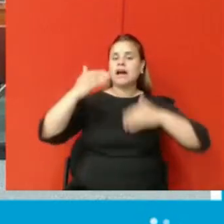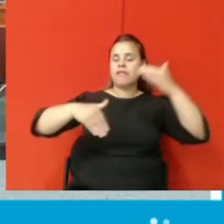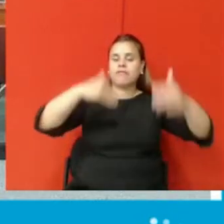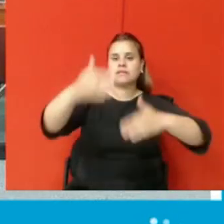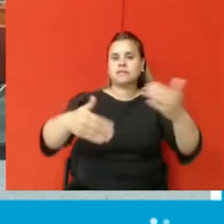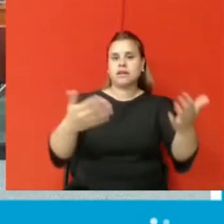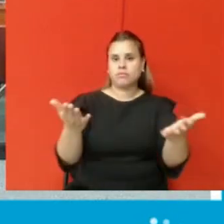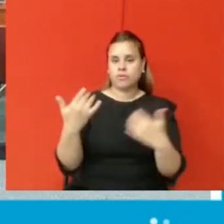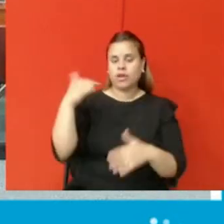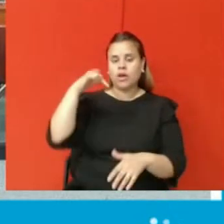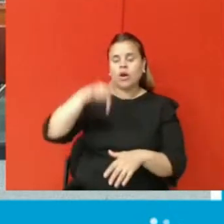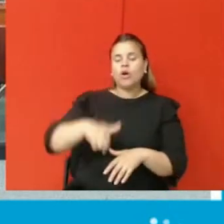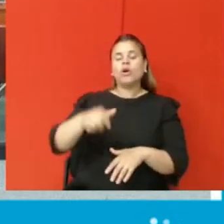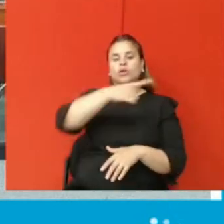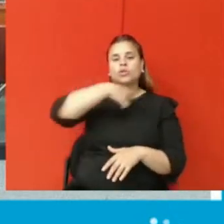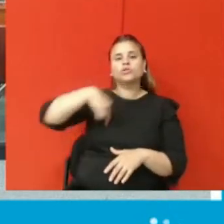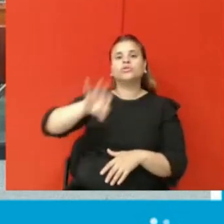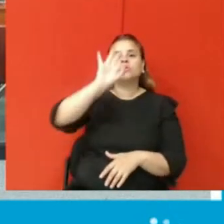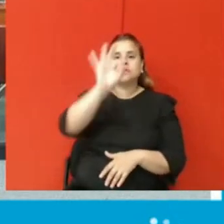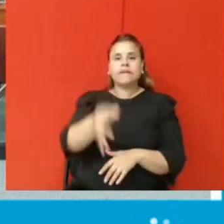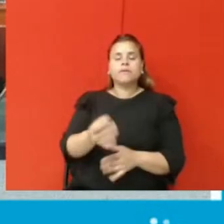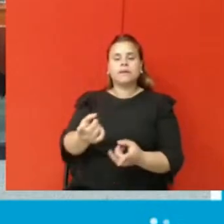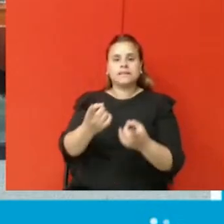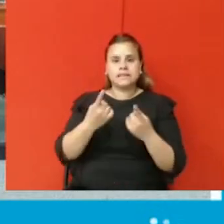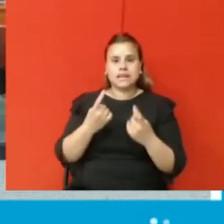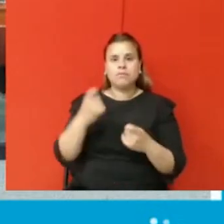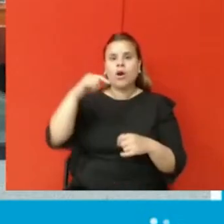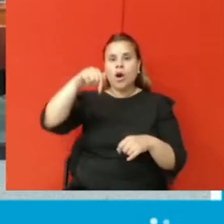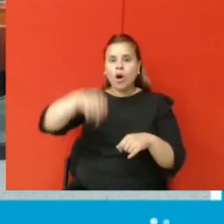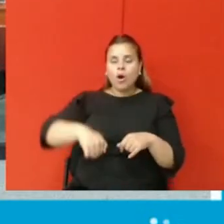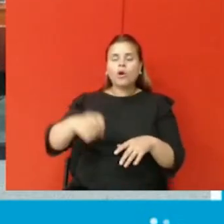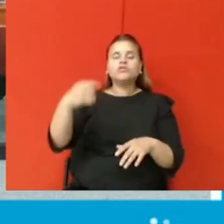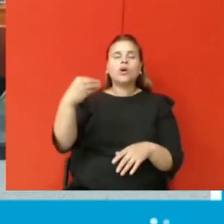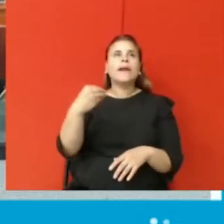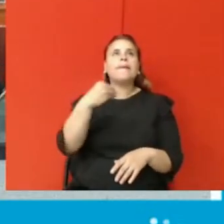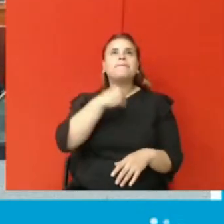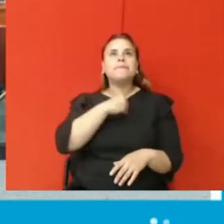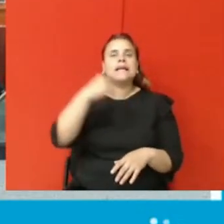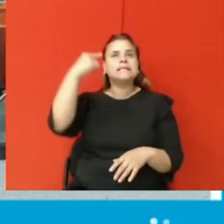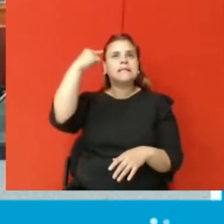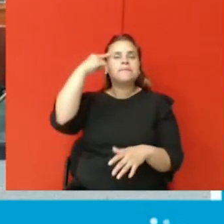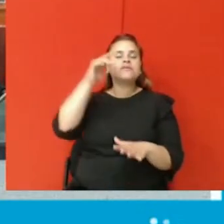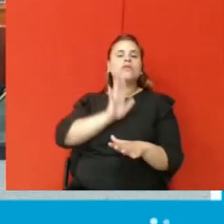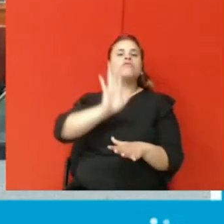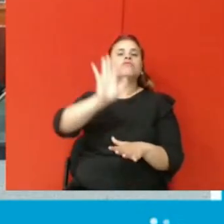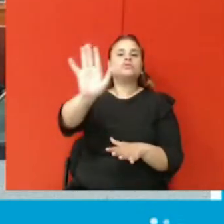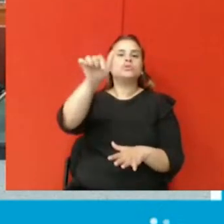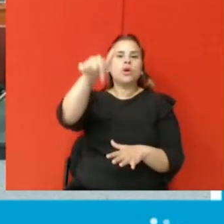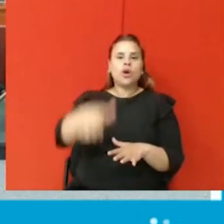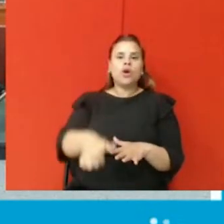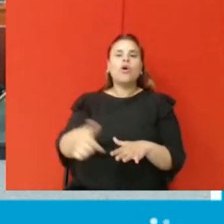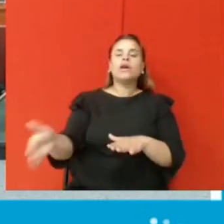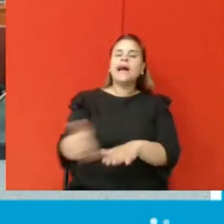entrado el segundo milenio, presenciar el final y esperanzadamente la prevención del maltrato